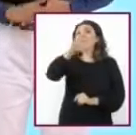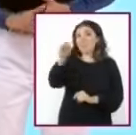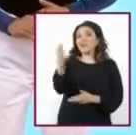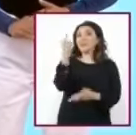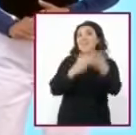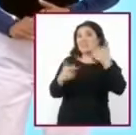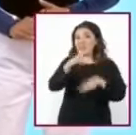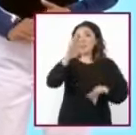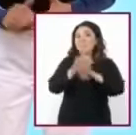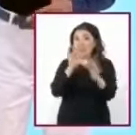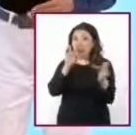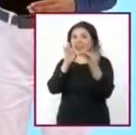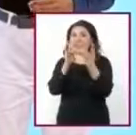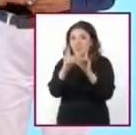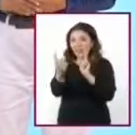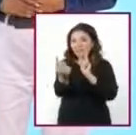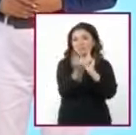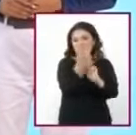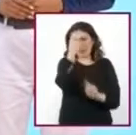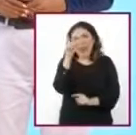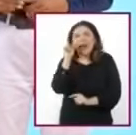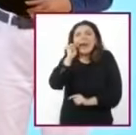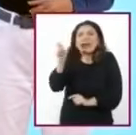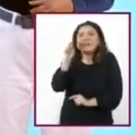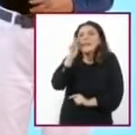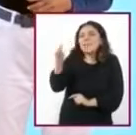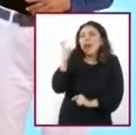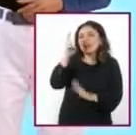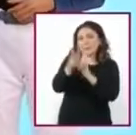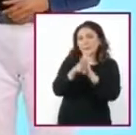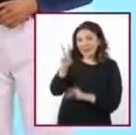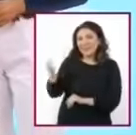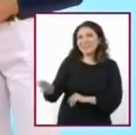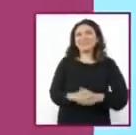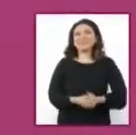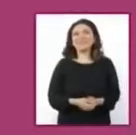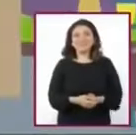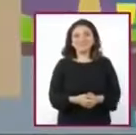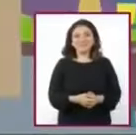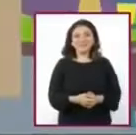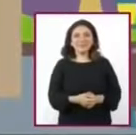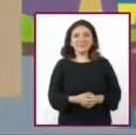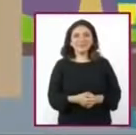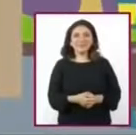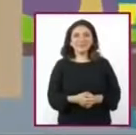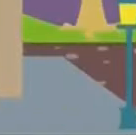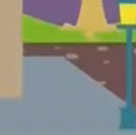unos minutos nos volvemos a encontrar para comentar lo que hayamos encontrado.